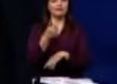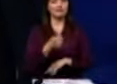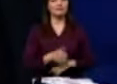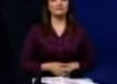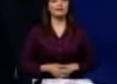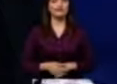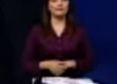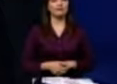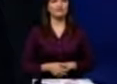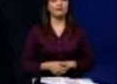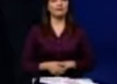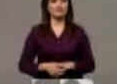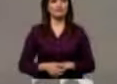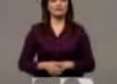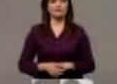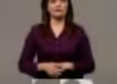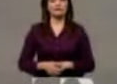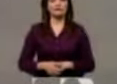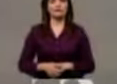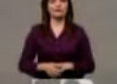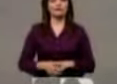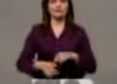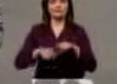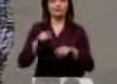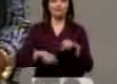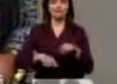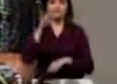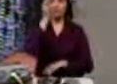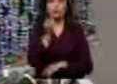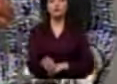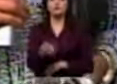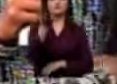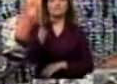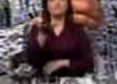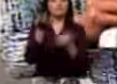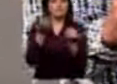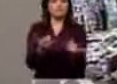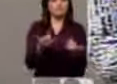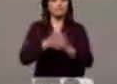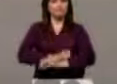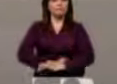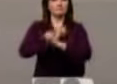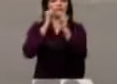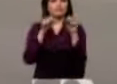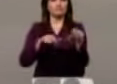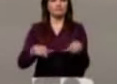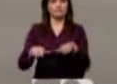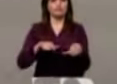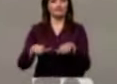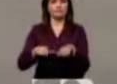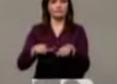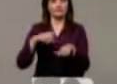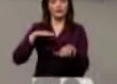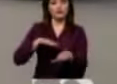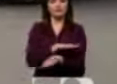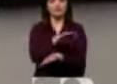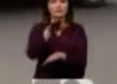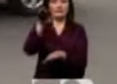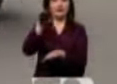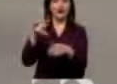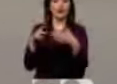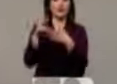estás? ¿Qué tal, Gigi, Jorge, amigos televidentes? Buenos días. A esta hora de la mañana me encuentro aquí en medio del intercambiador de la Granados, que